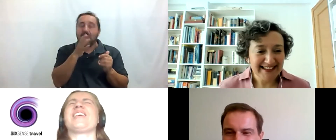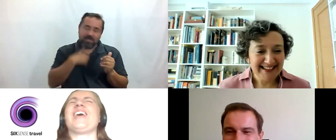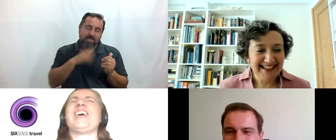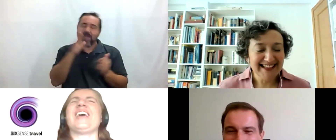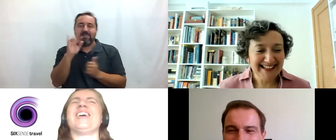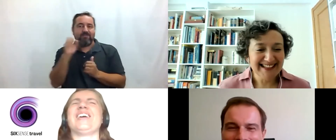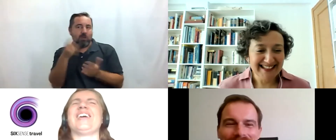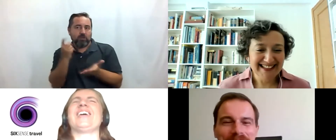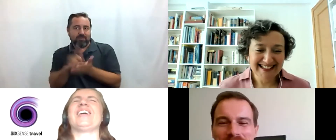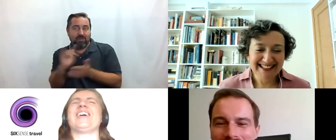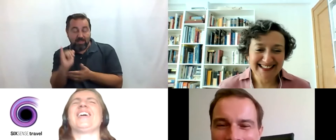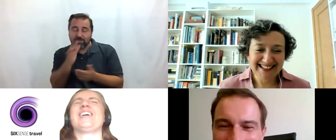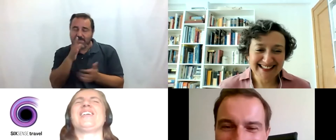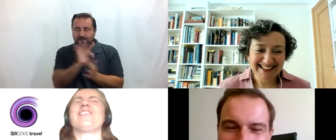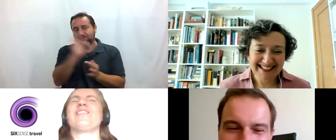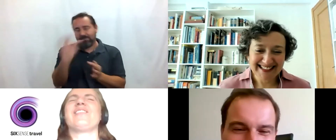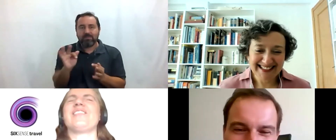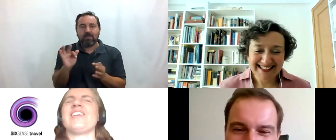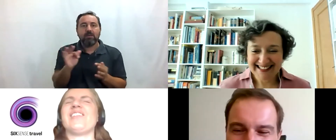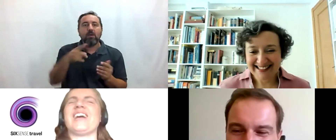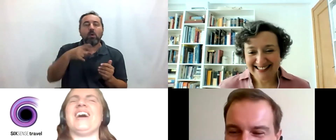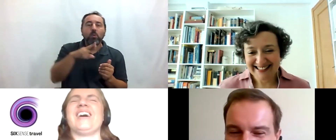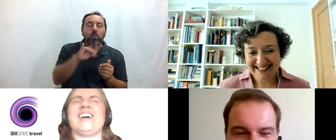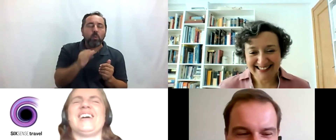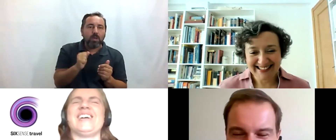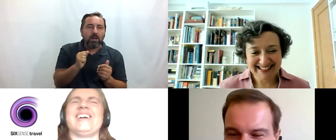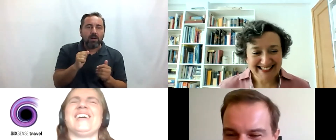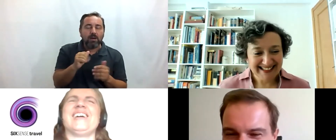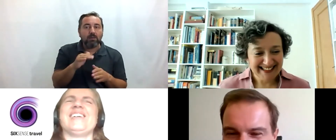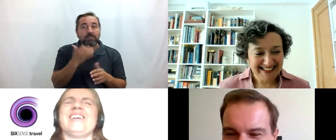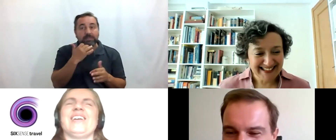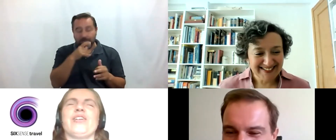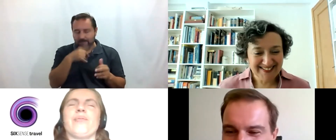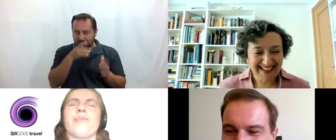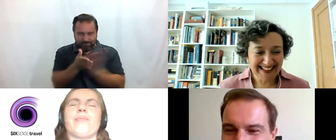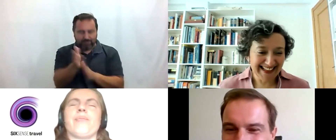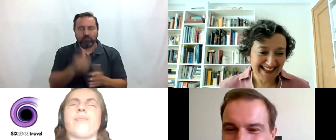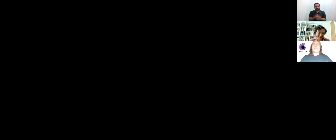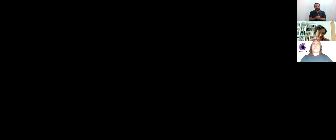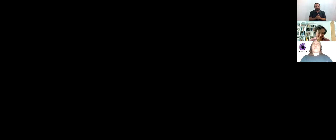Iván, así que... mira, pues me... Venga. Vamos allá. Venga, gracias.